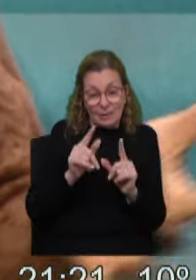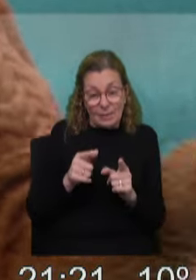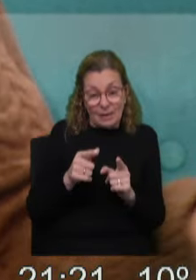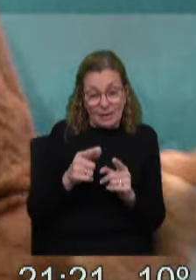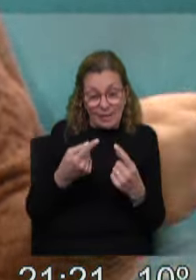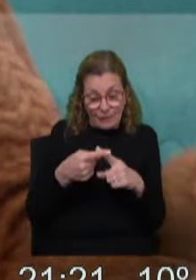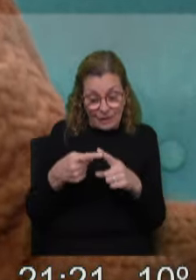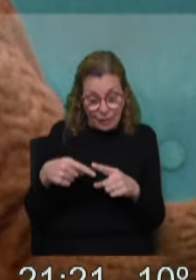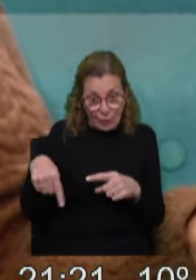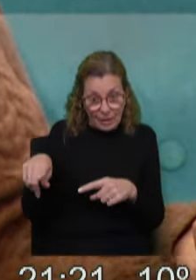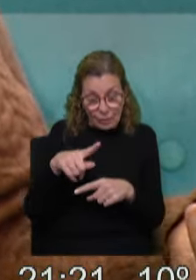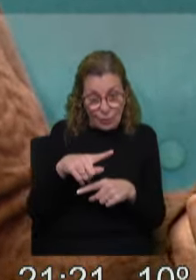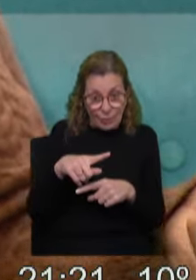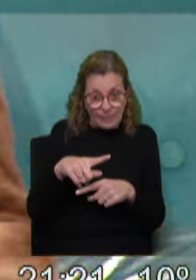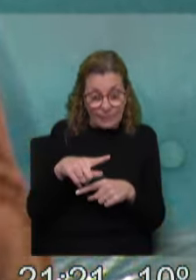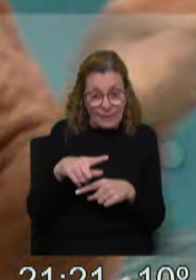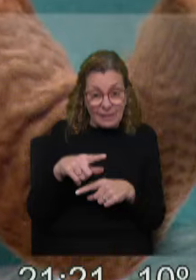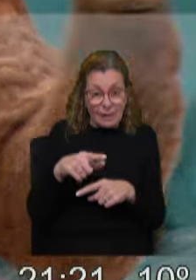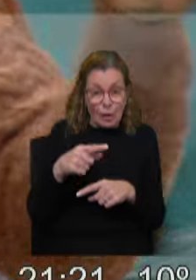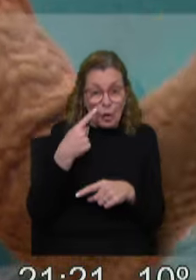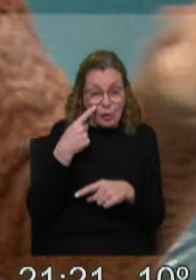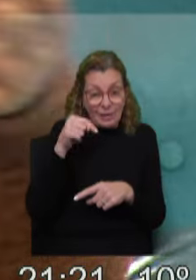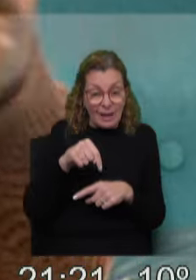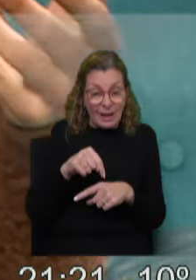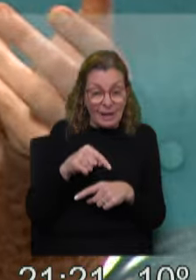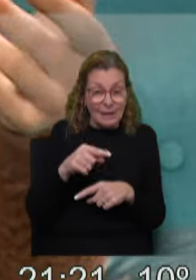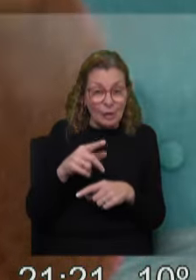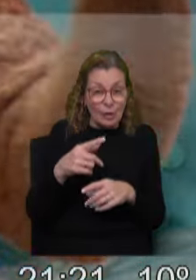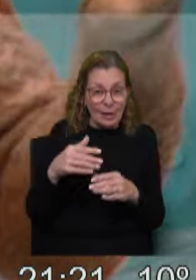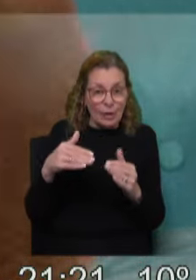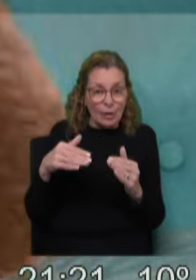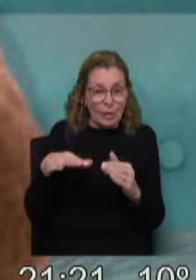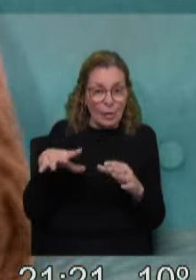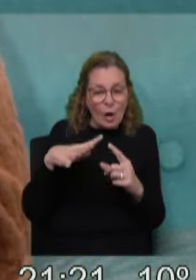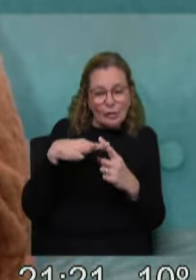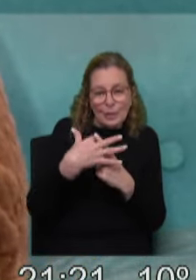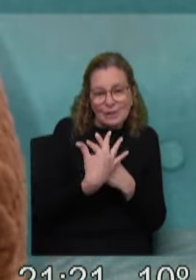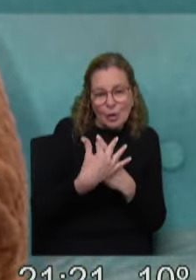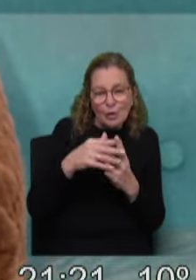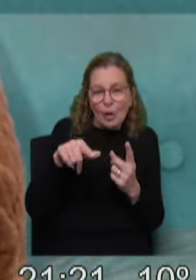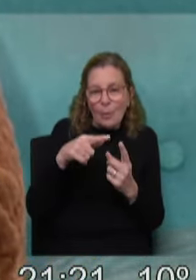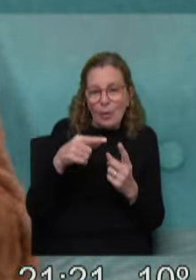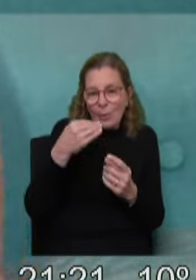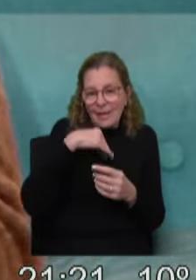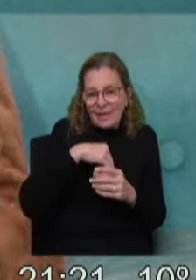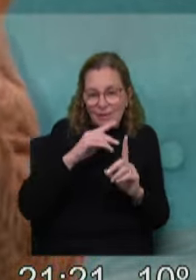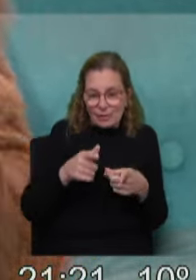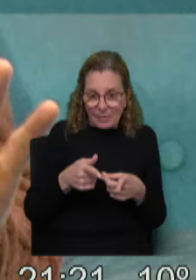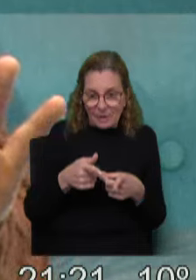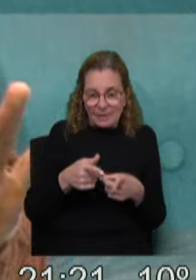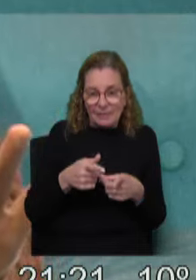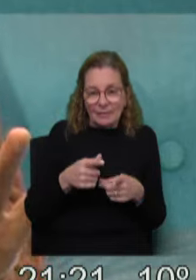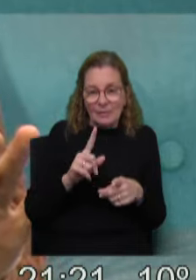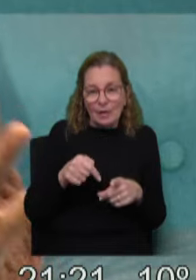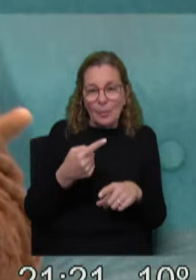Las cosas, los ritmos, los instrumentos de tu tierra y las cosas que están sonando o a tu alrededor o en tu interior, ¿no? Después está el